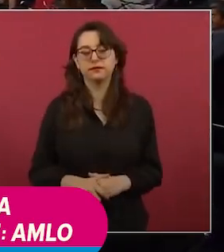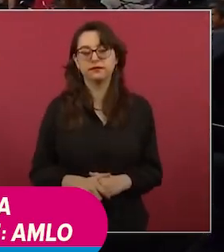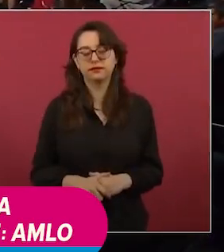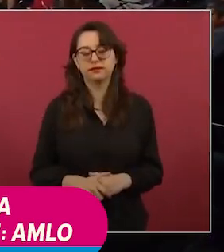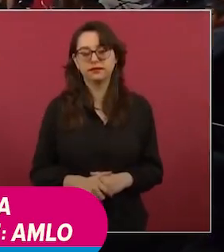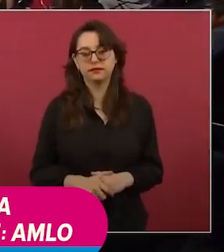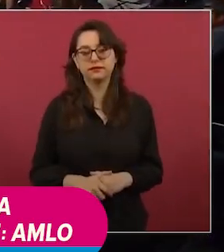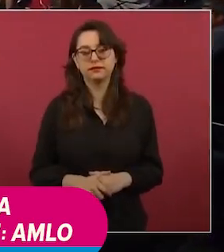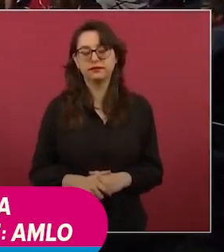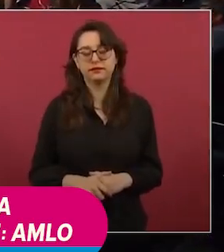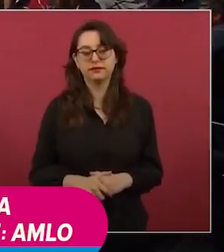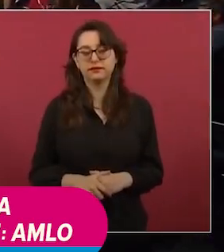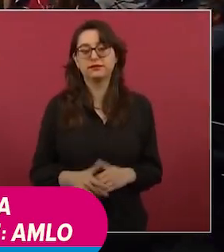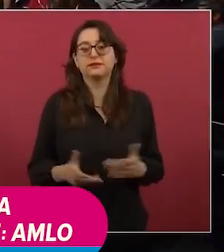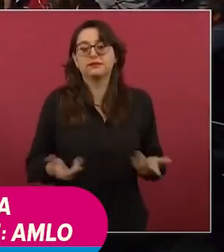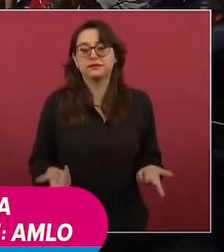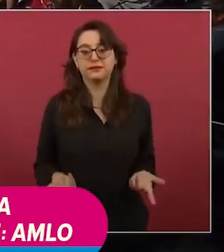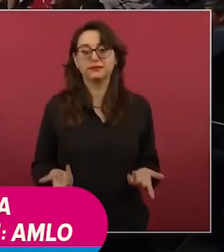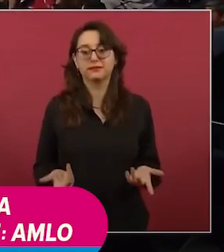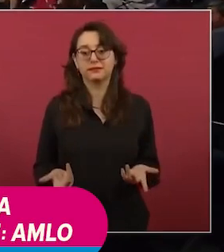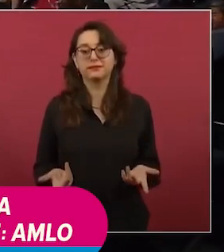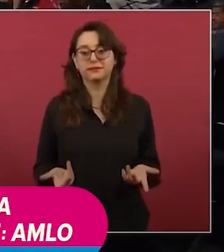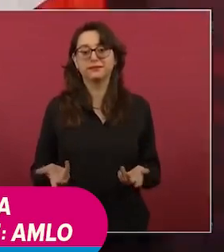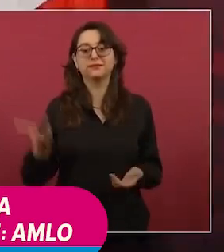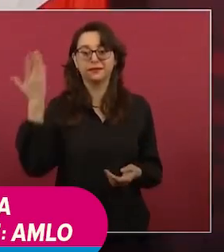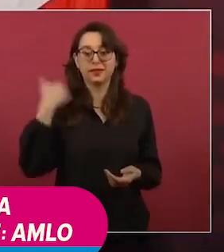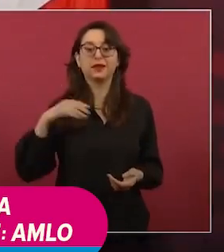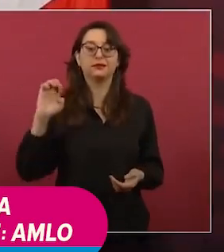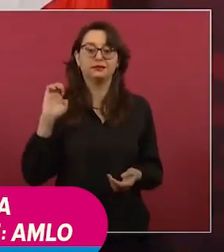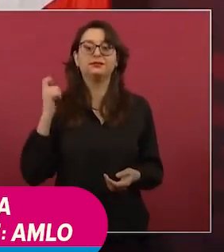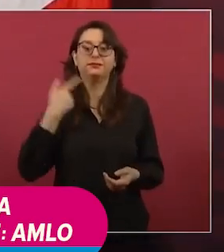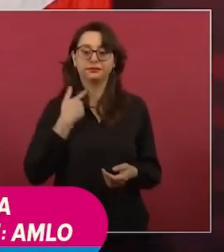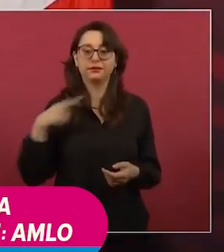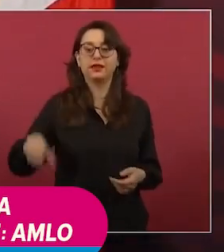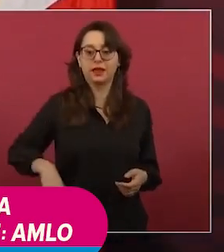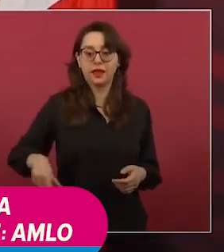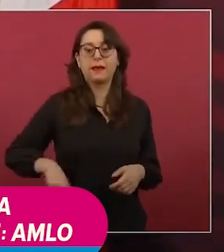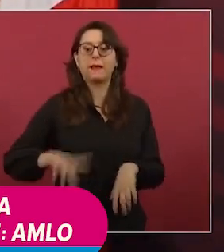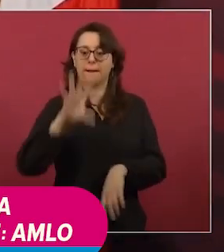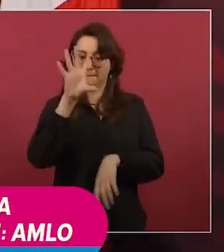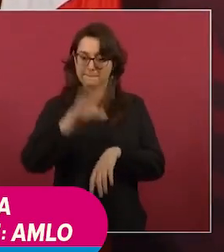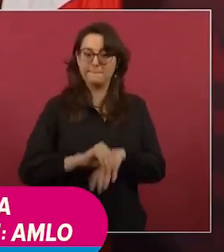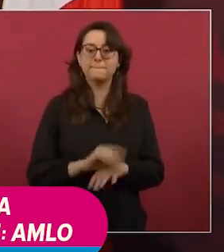Todo esto por la complicidad que había con las autoridades